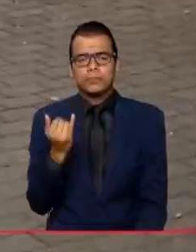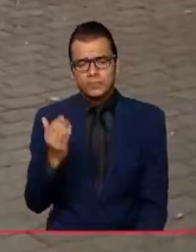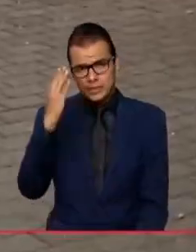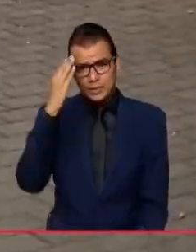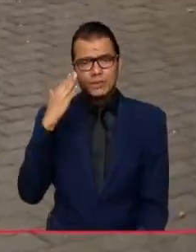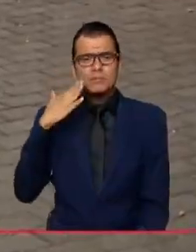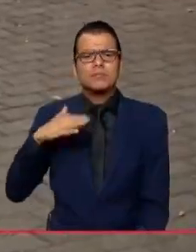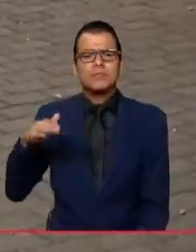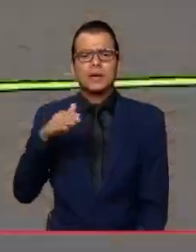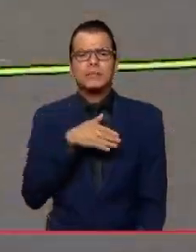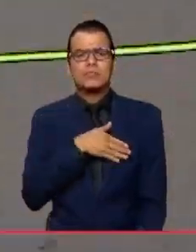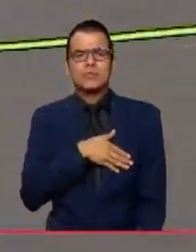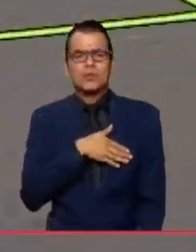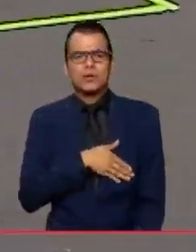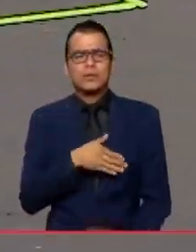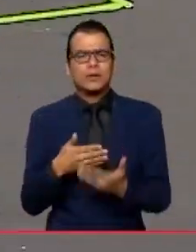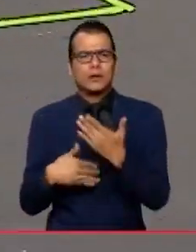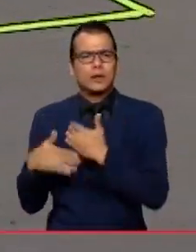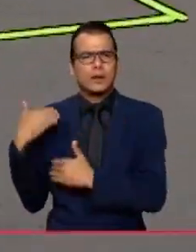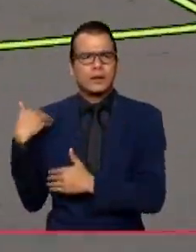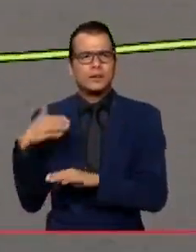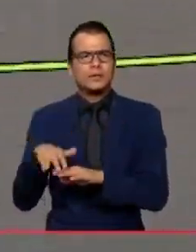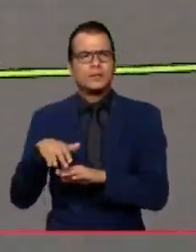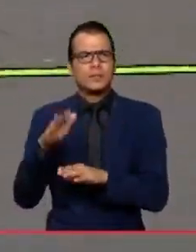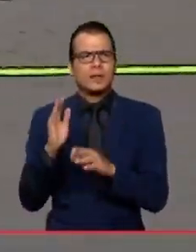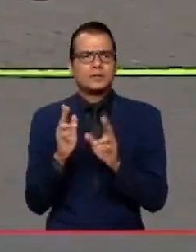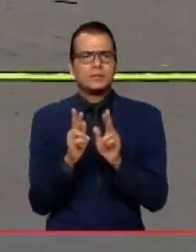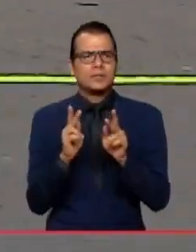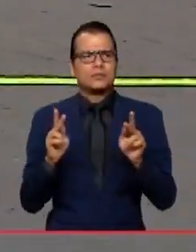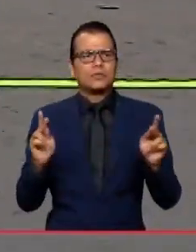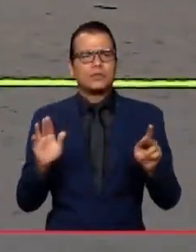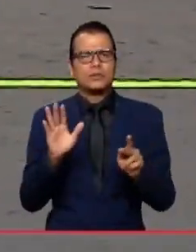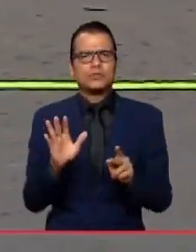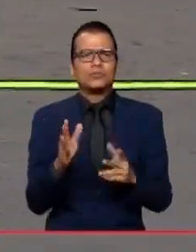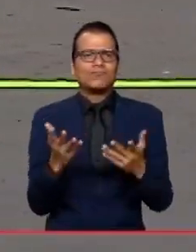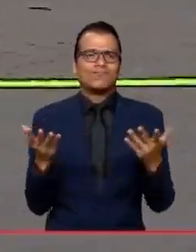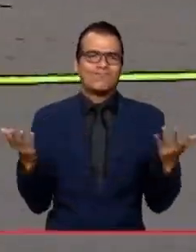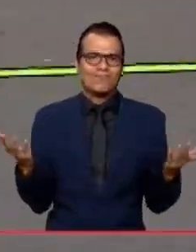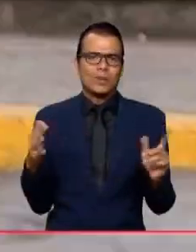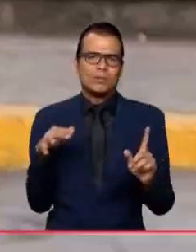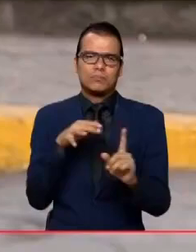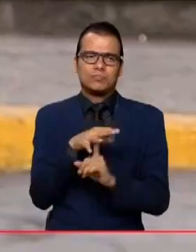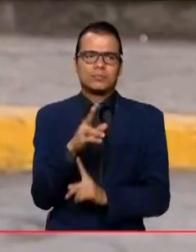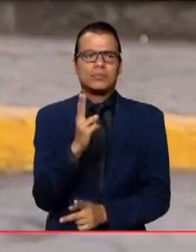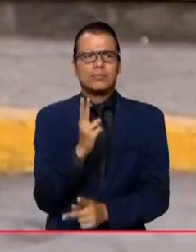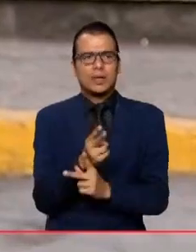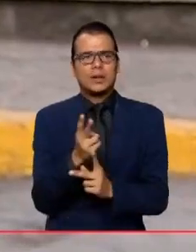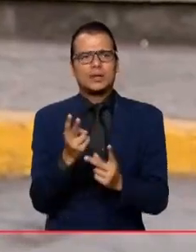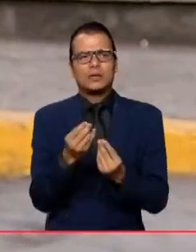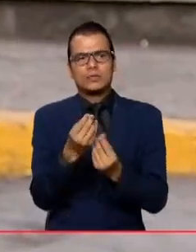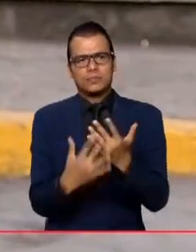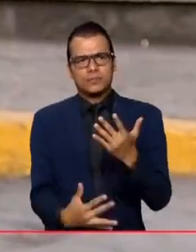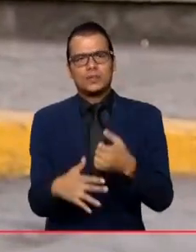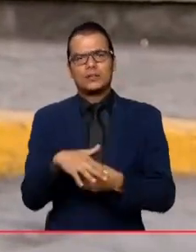el Parque Bolívar estaba habiendo problemas de seguridad, de